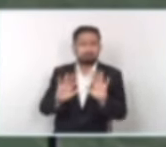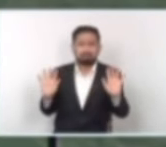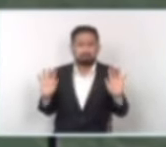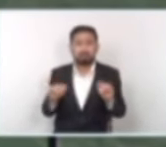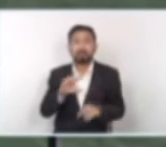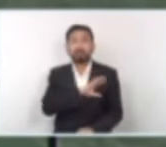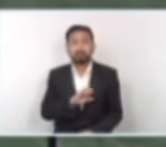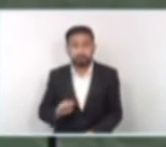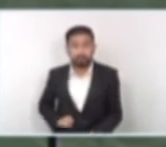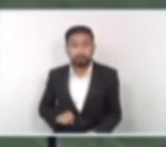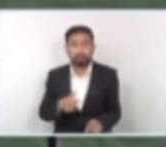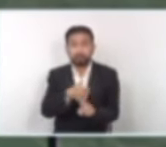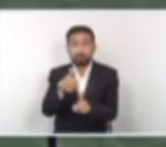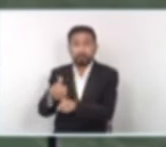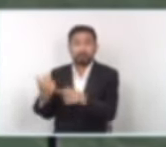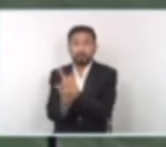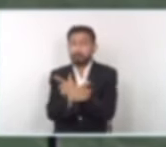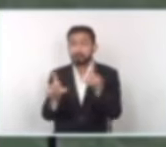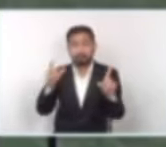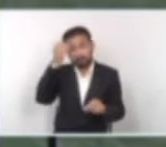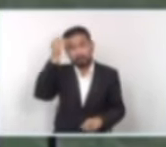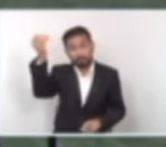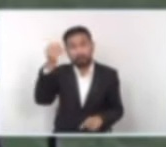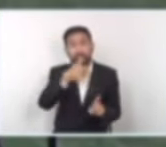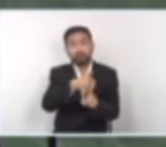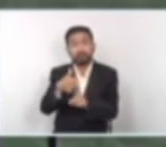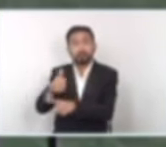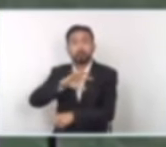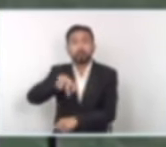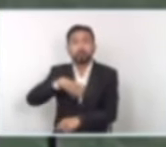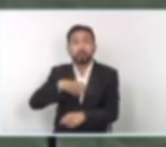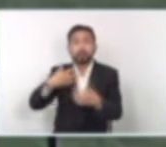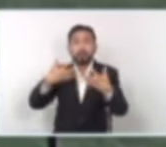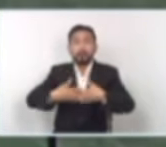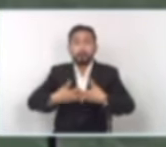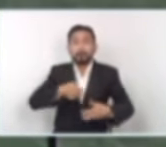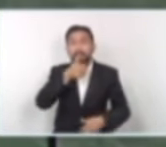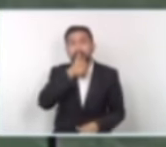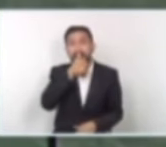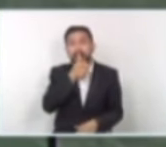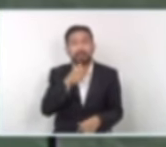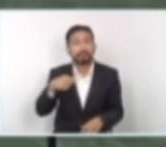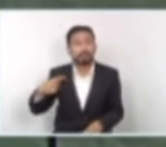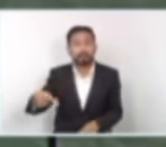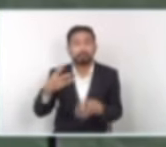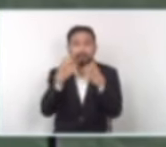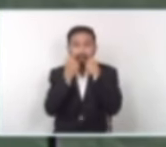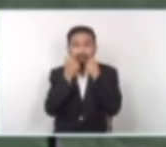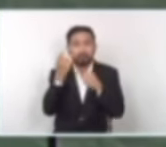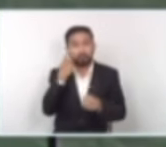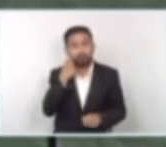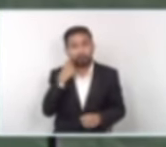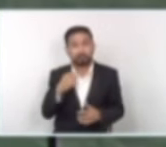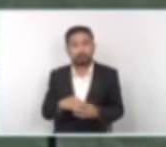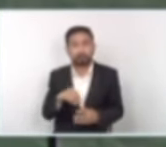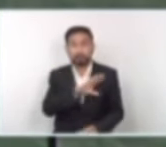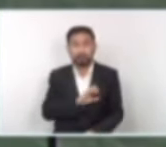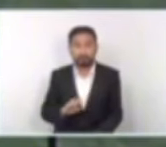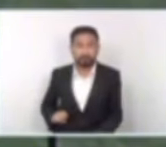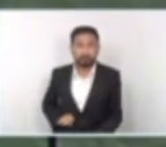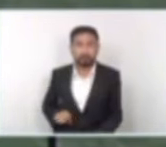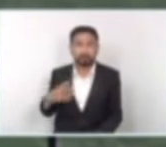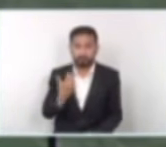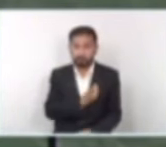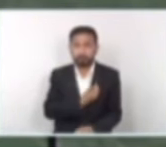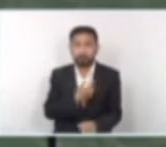El Salvador tu libertad de expresión, así como tu propiedad privada, siempre estarán protegidas. En El Salvador